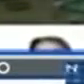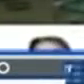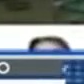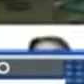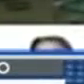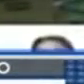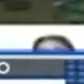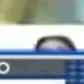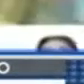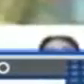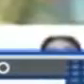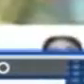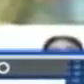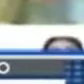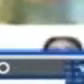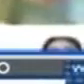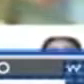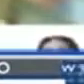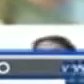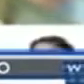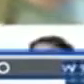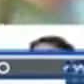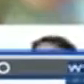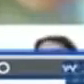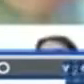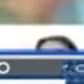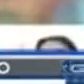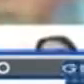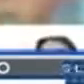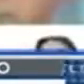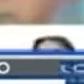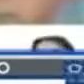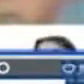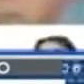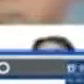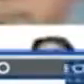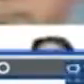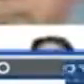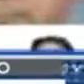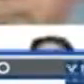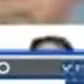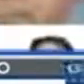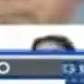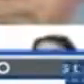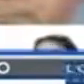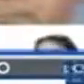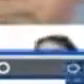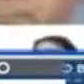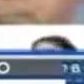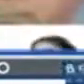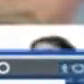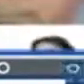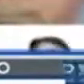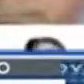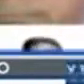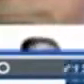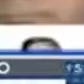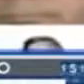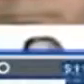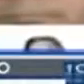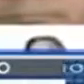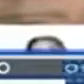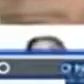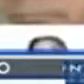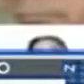que venimos recogiendo de años y de siglos. No es cualquier cosa el concepto de